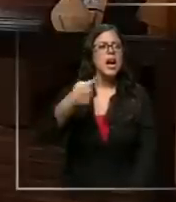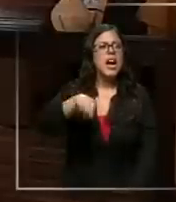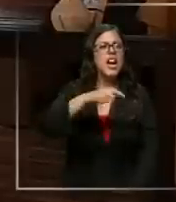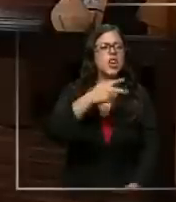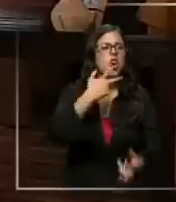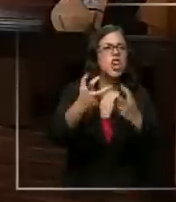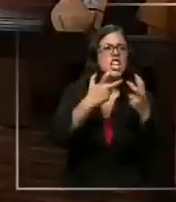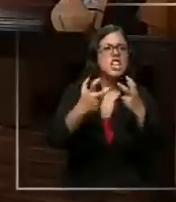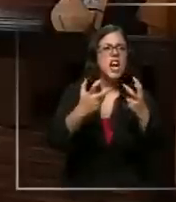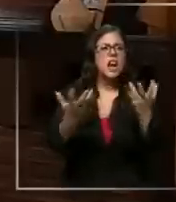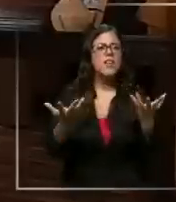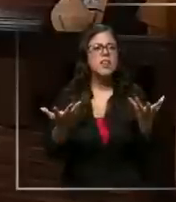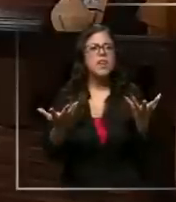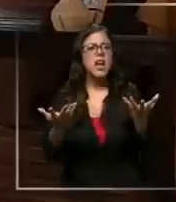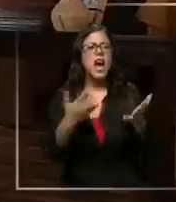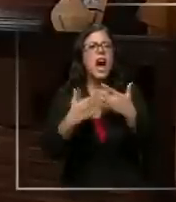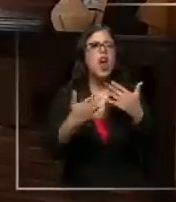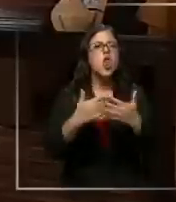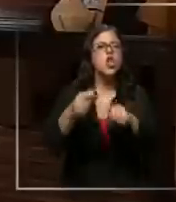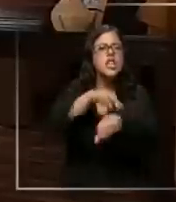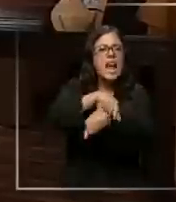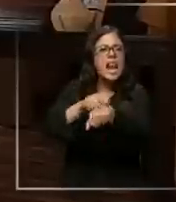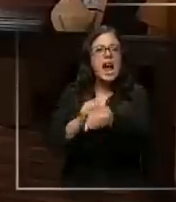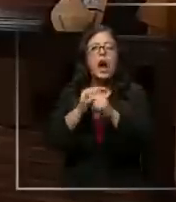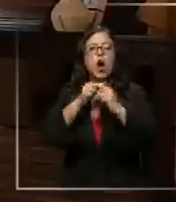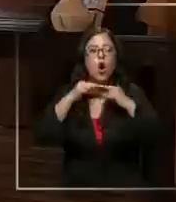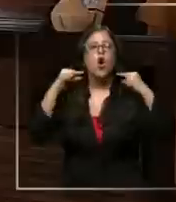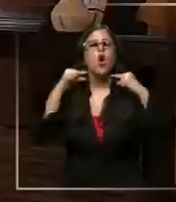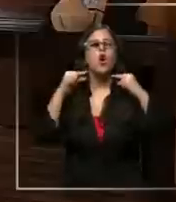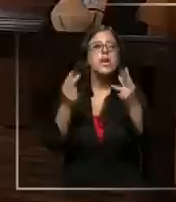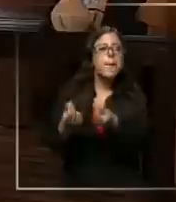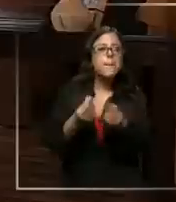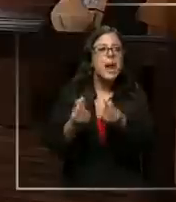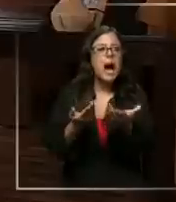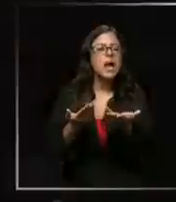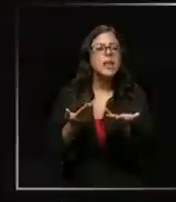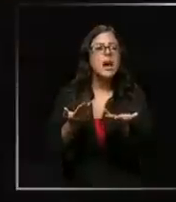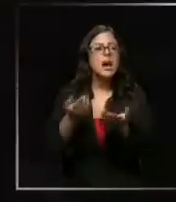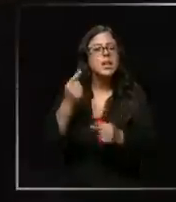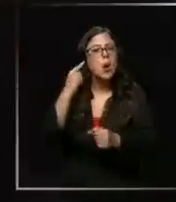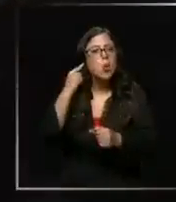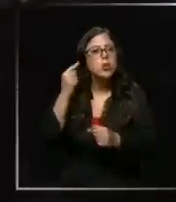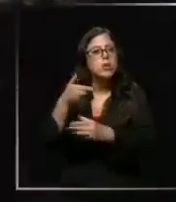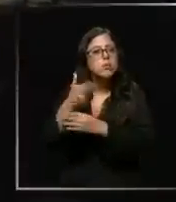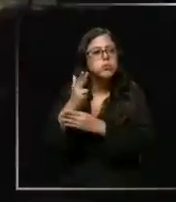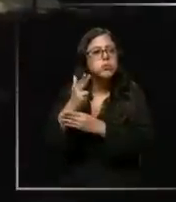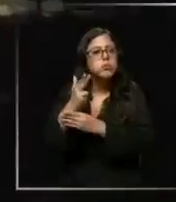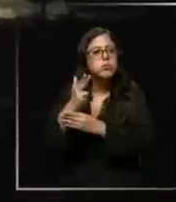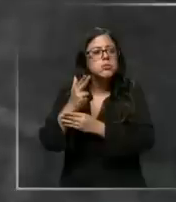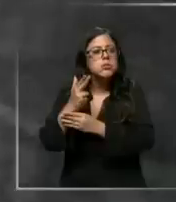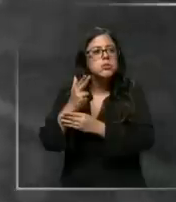Dónde está la plata y sentí que pasaron balas